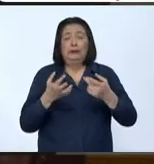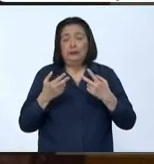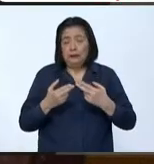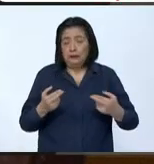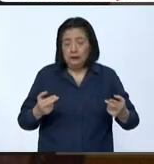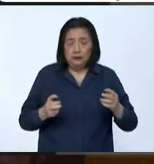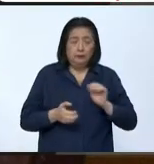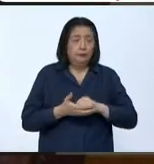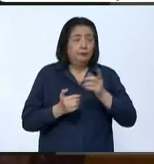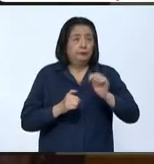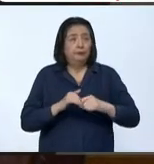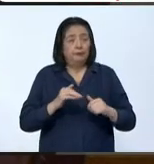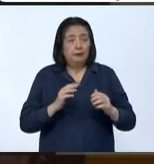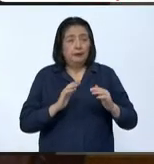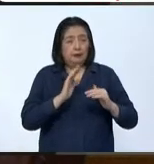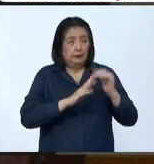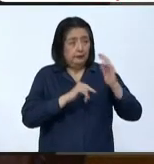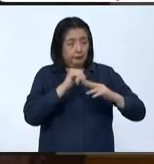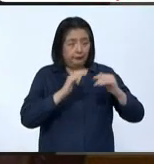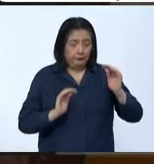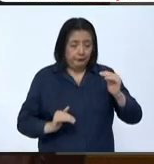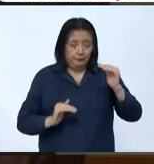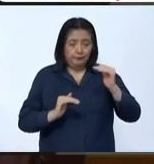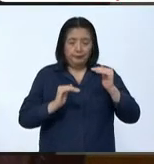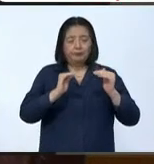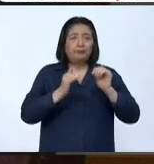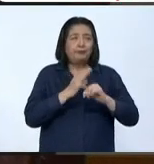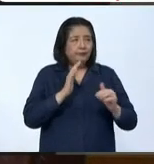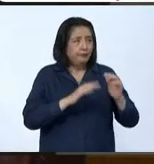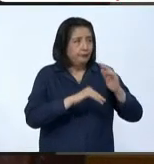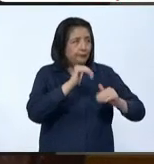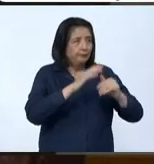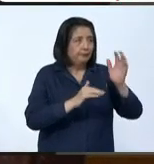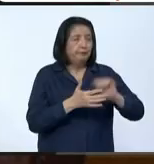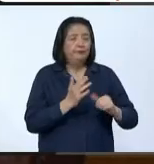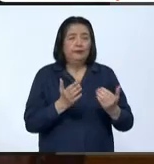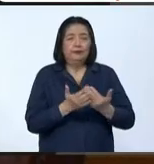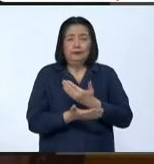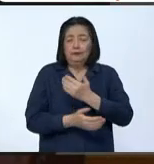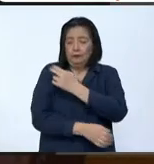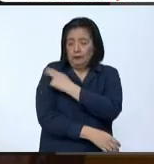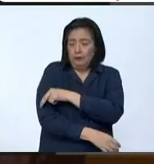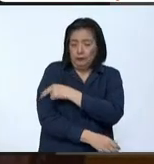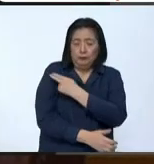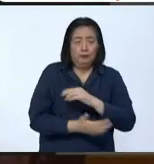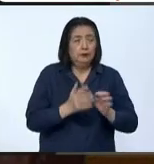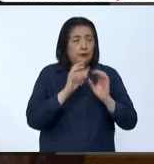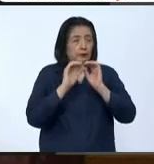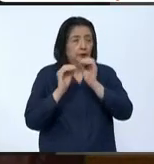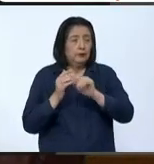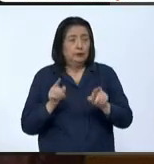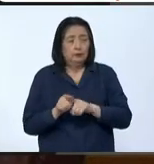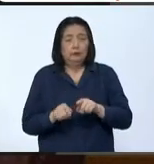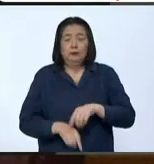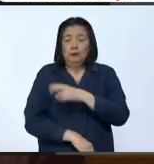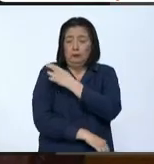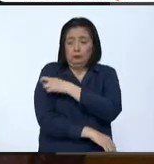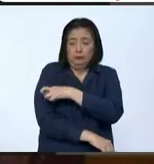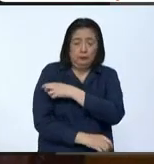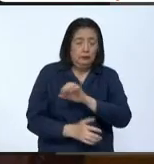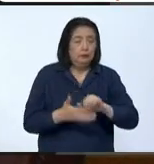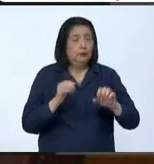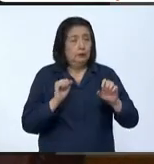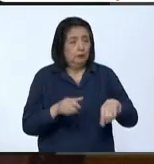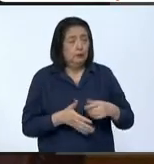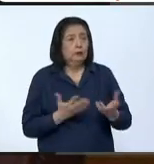cerrar las brechas de infraestructura en la construcción y modernización de hospitales y centros de salud y